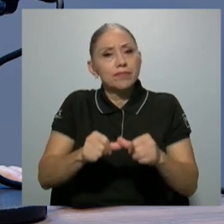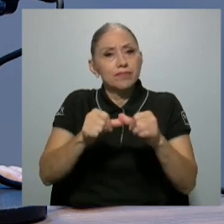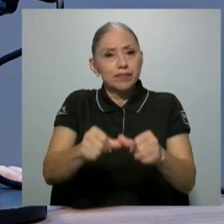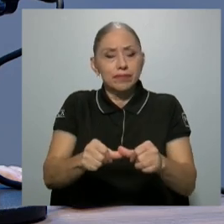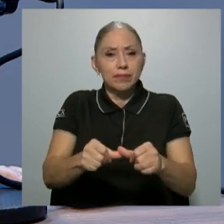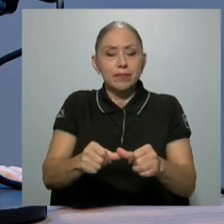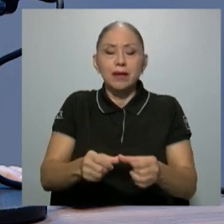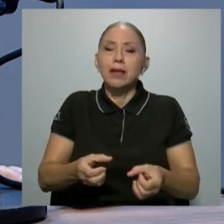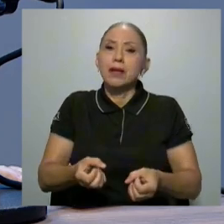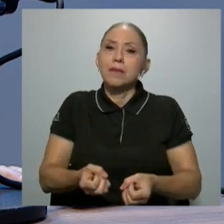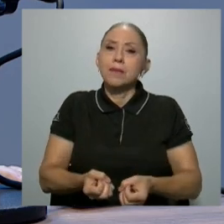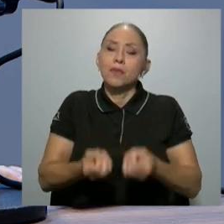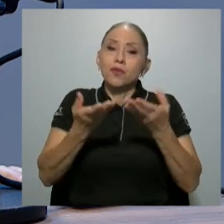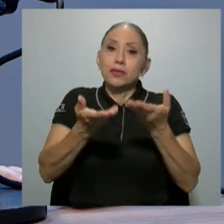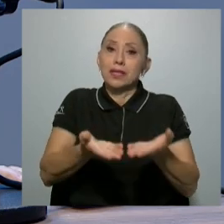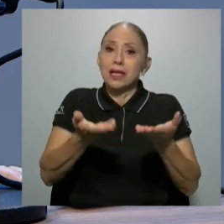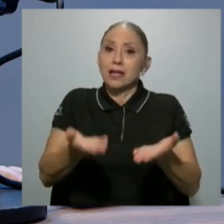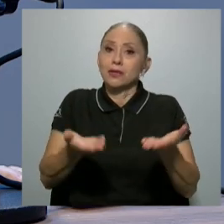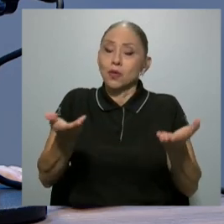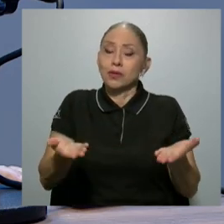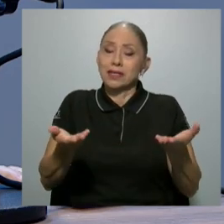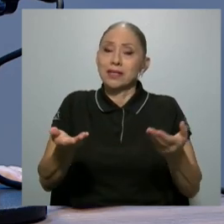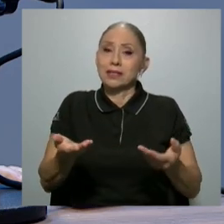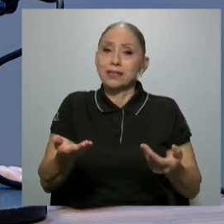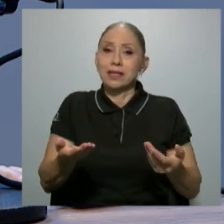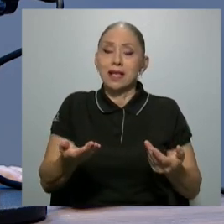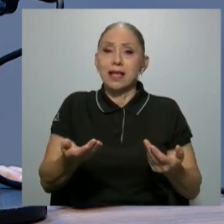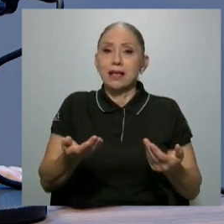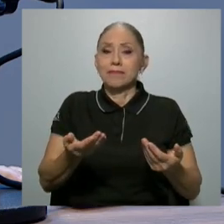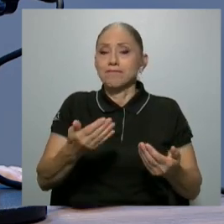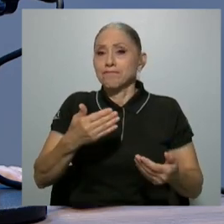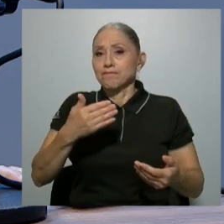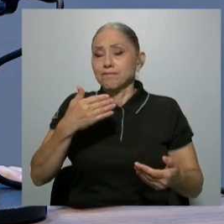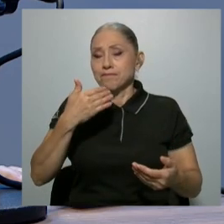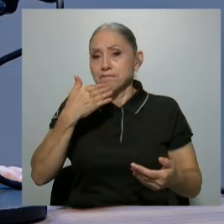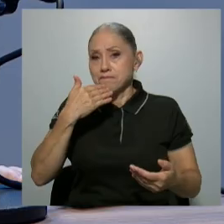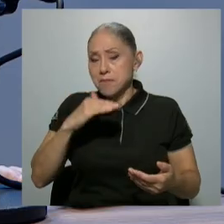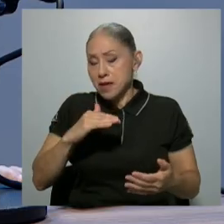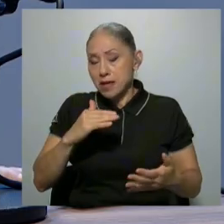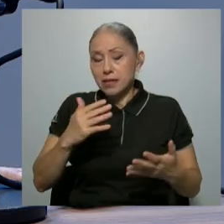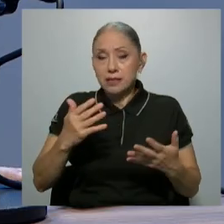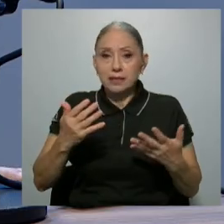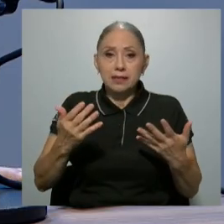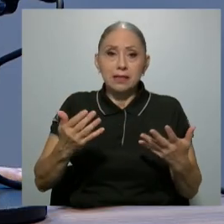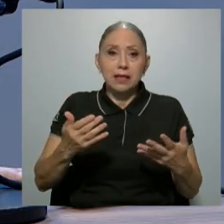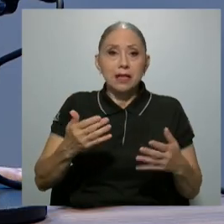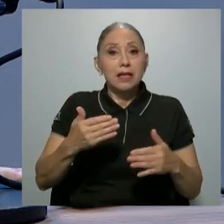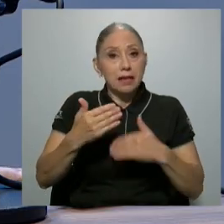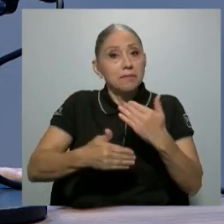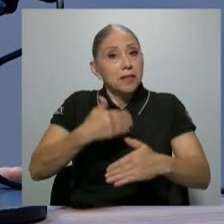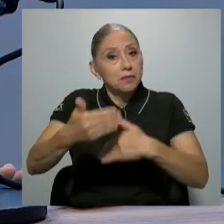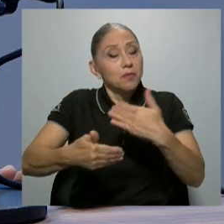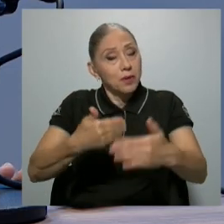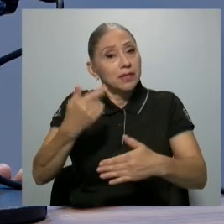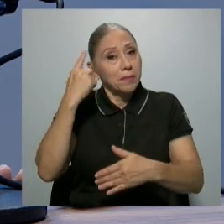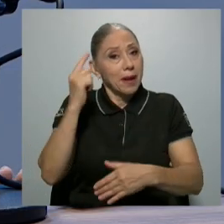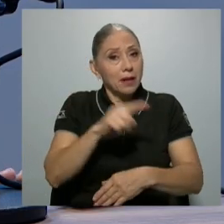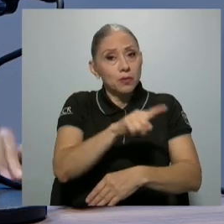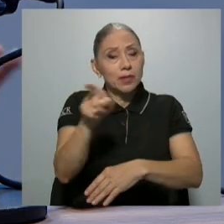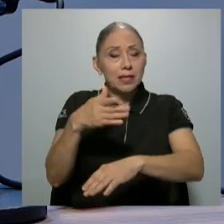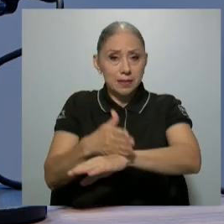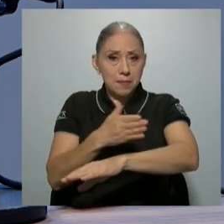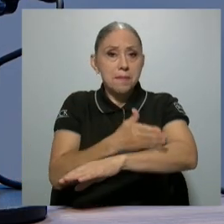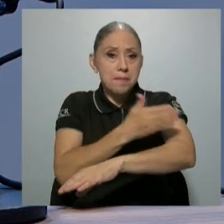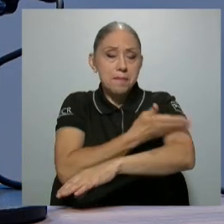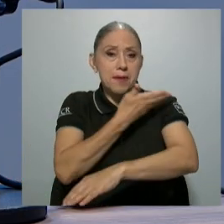cosas que no lo son para ustedes, amigas y amigos, pues que mejoren. Y ustedes no